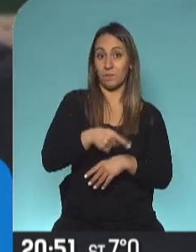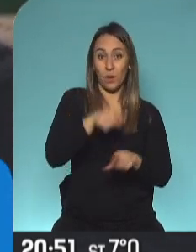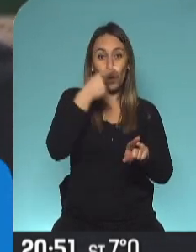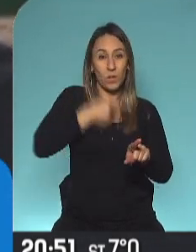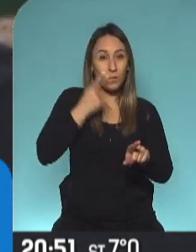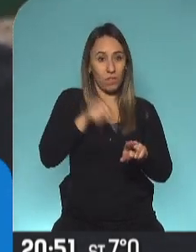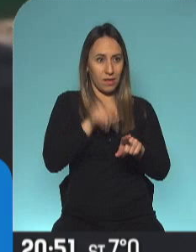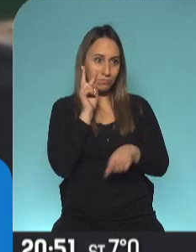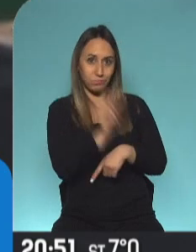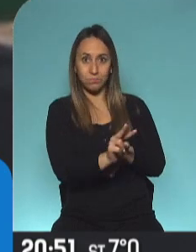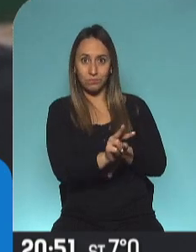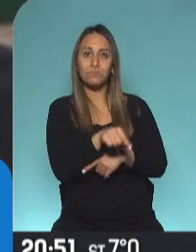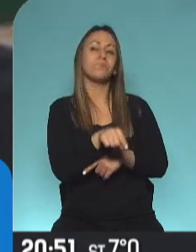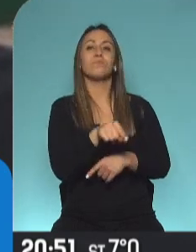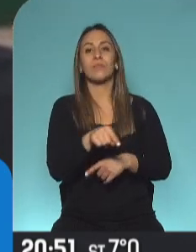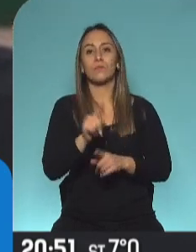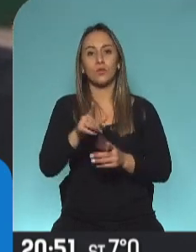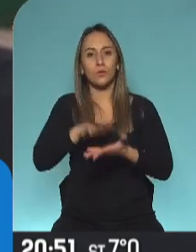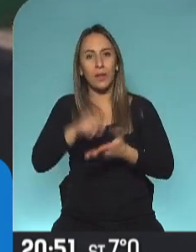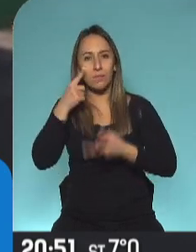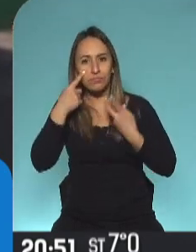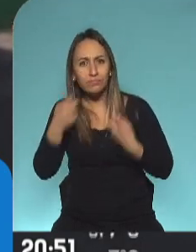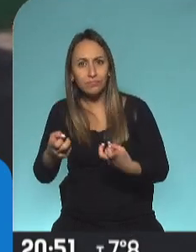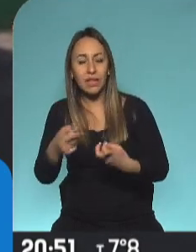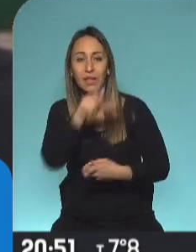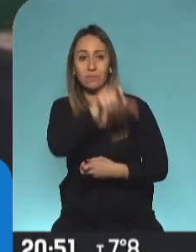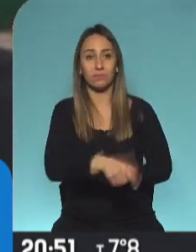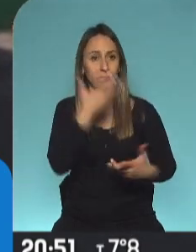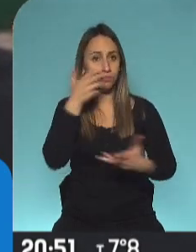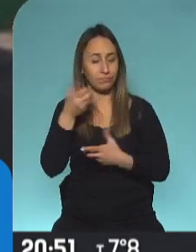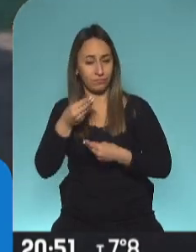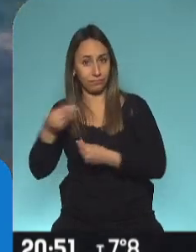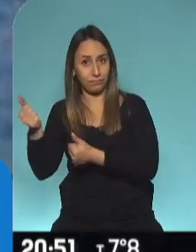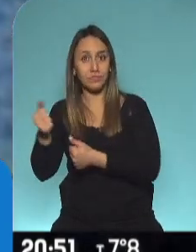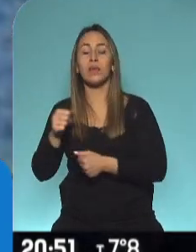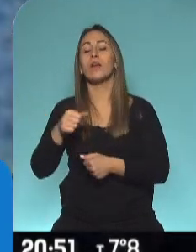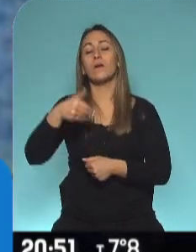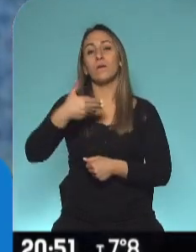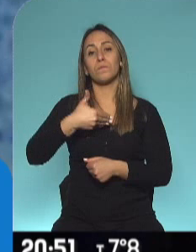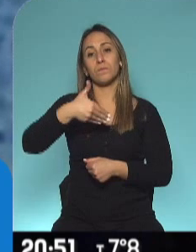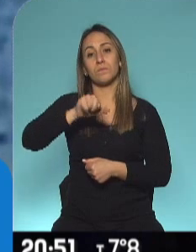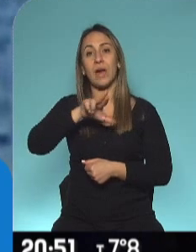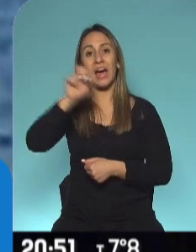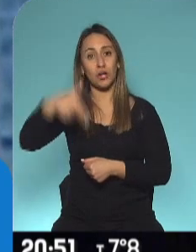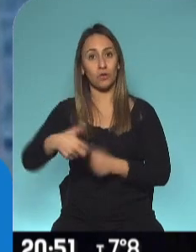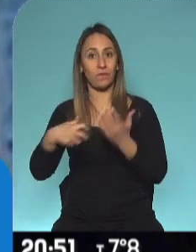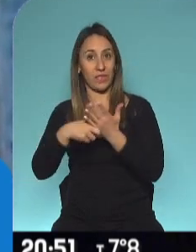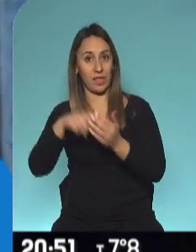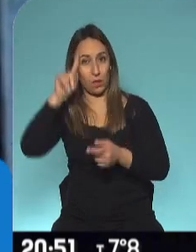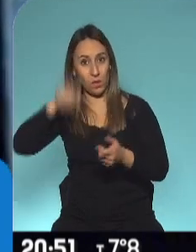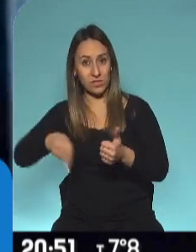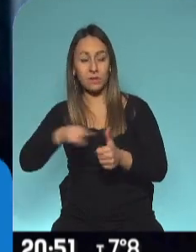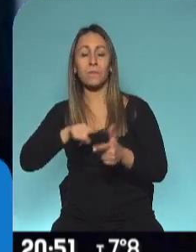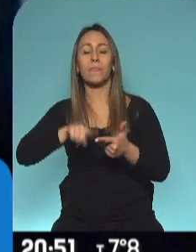lo vio. En el marco de la causa por esta desaparición forzada que instruye la jueza federal María Florencia Marrón y el fiscal Santiago